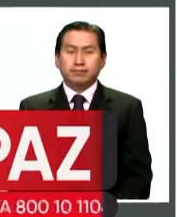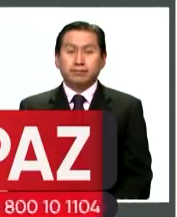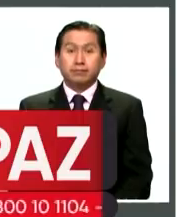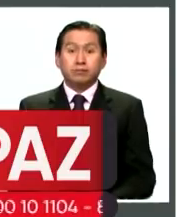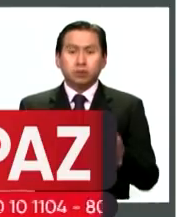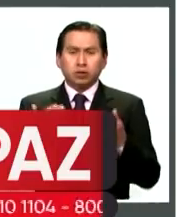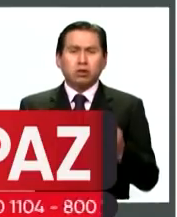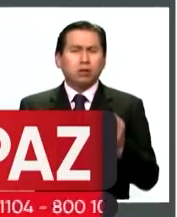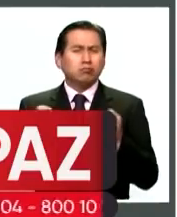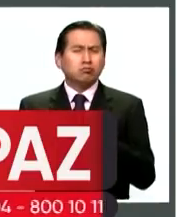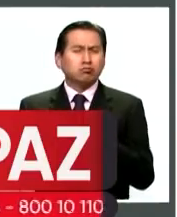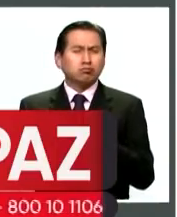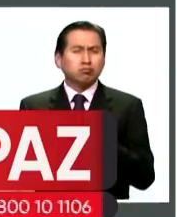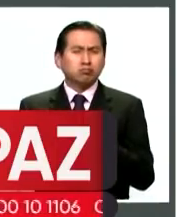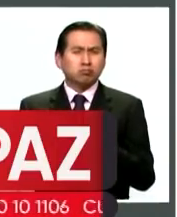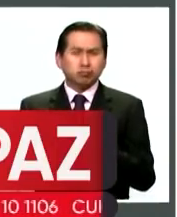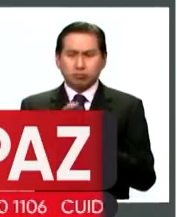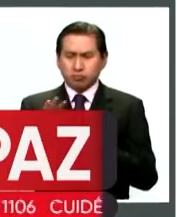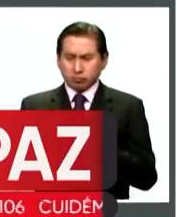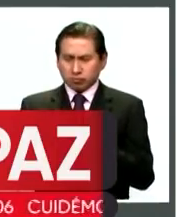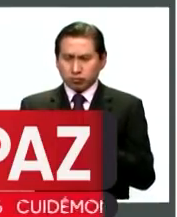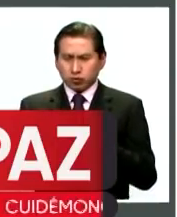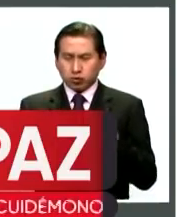Registramos un total de